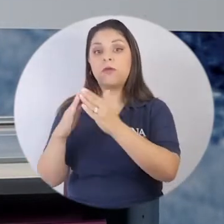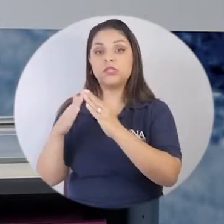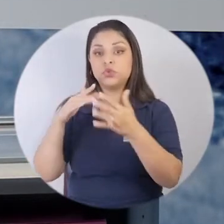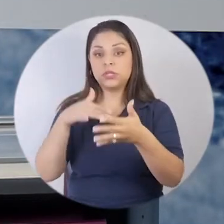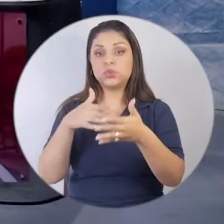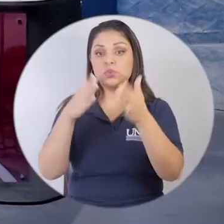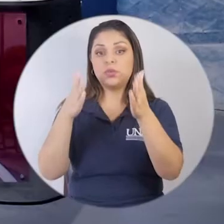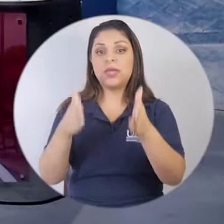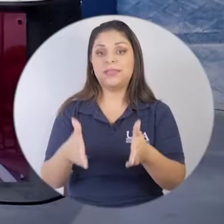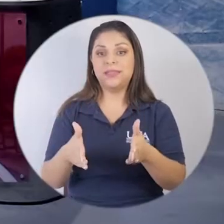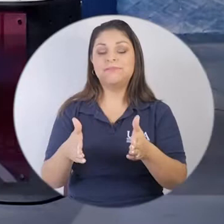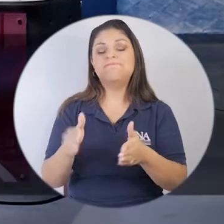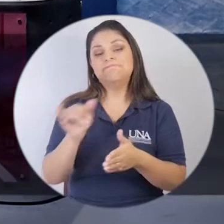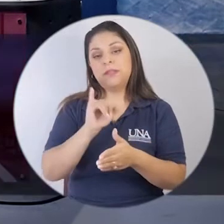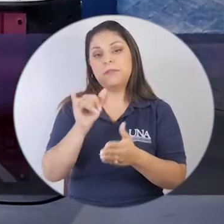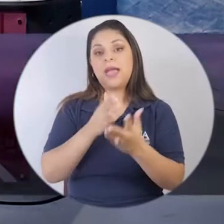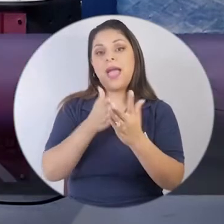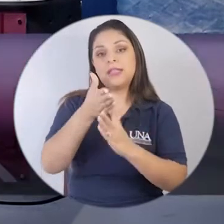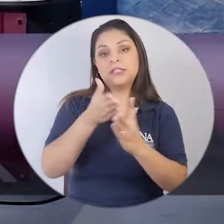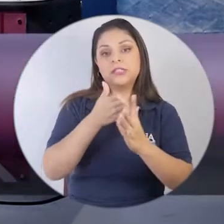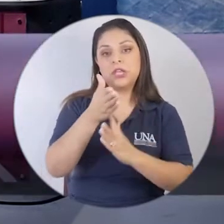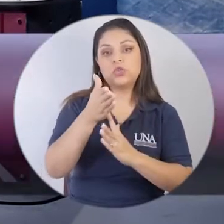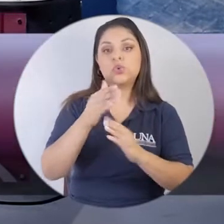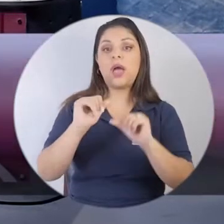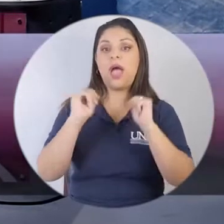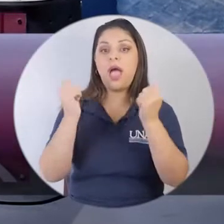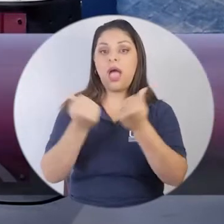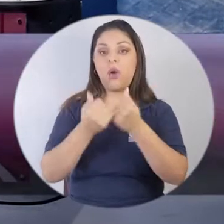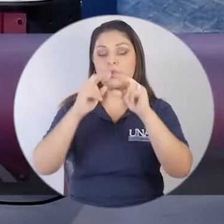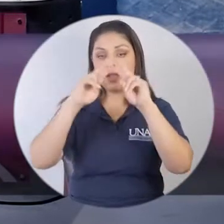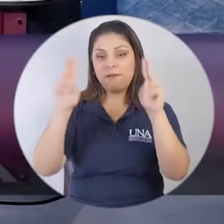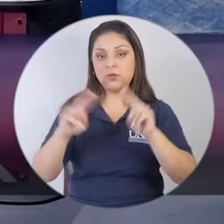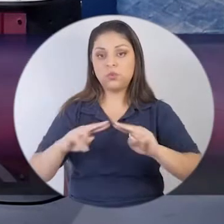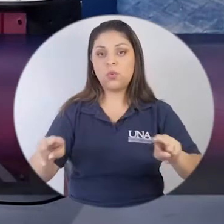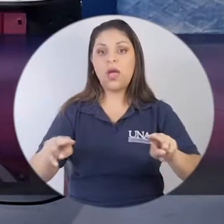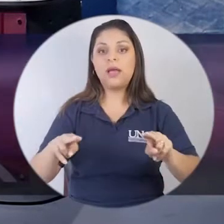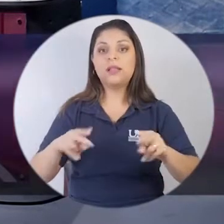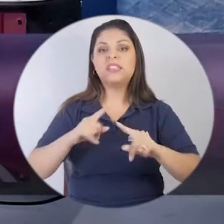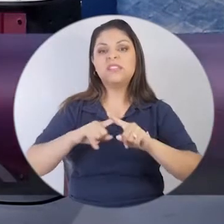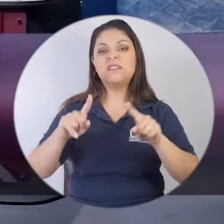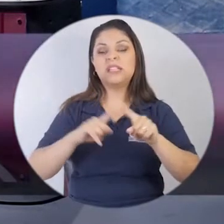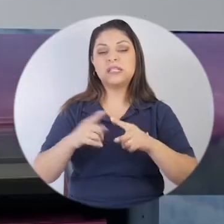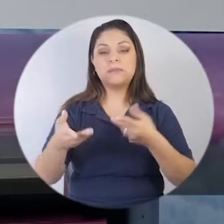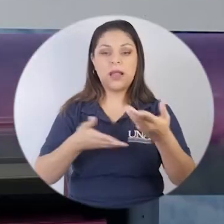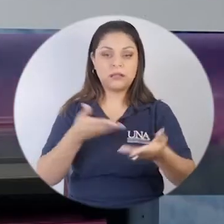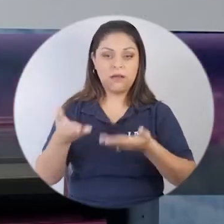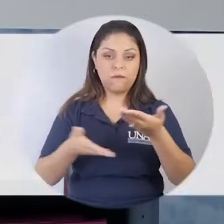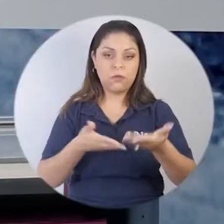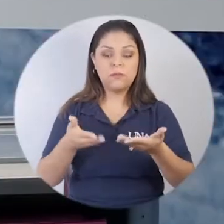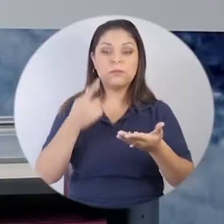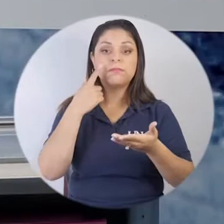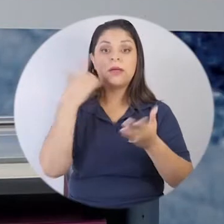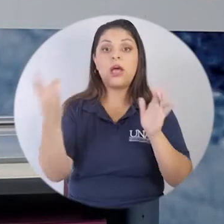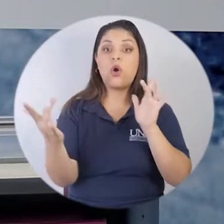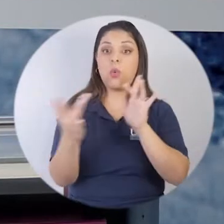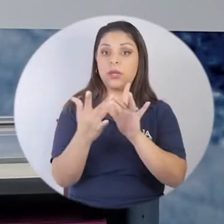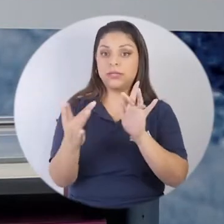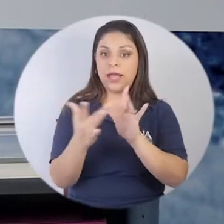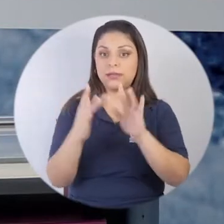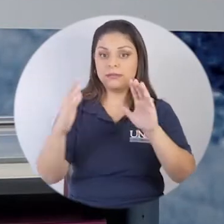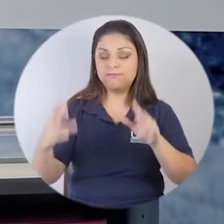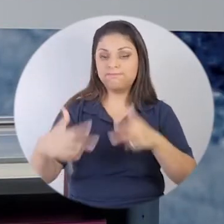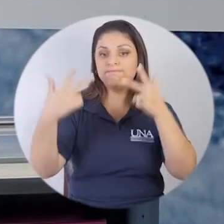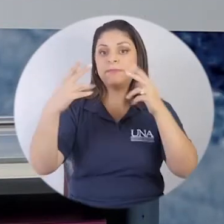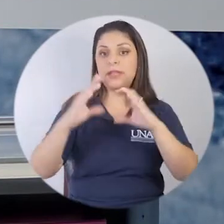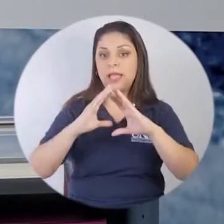población estudiantil ni se diga, ¿verdad? Porque era el acceso a esa aula virtual, a esas diferentes plataformas, ¿verdad? Para poder entonces conectarse con